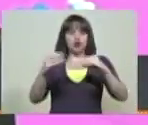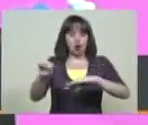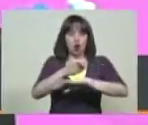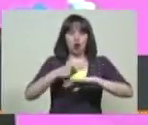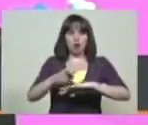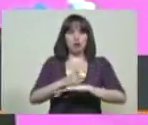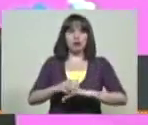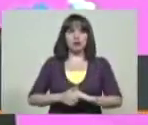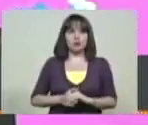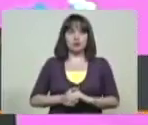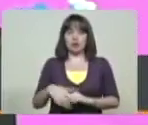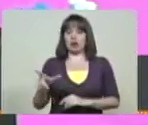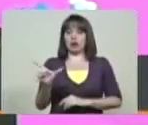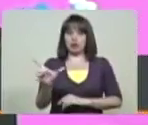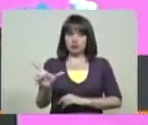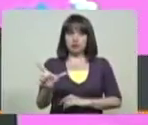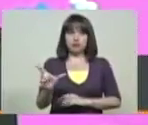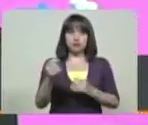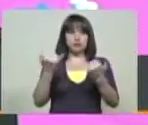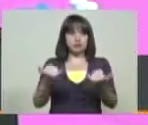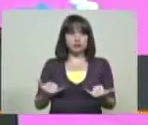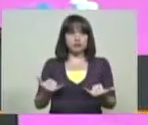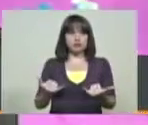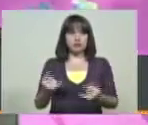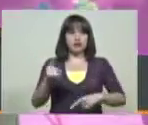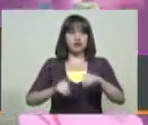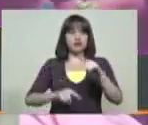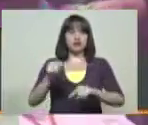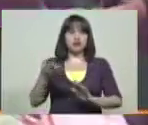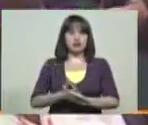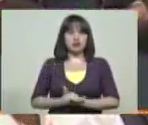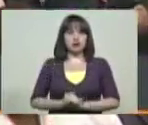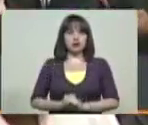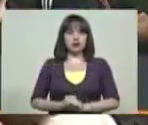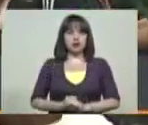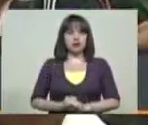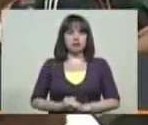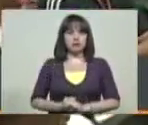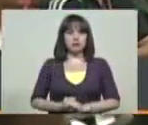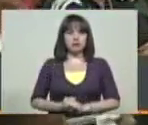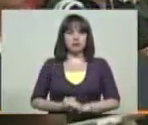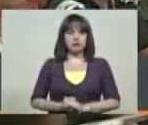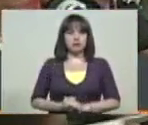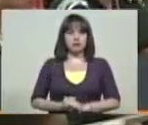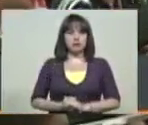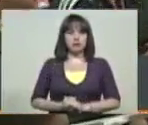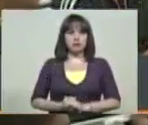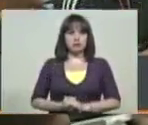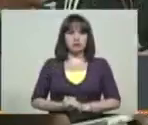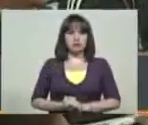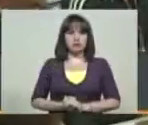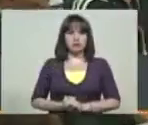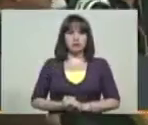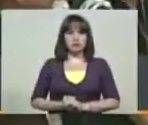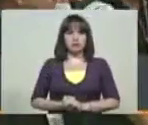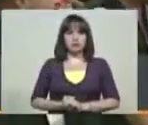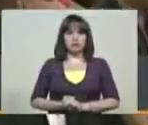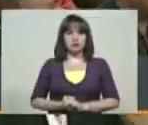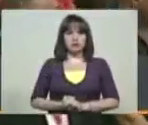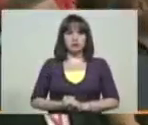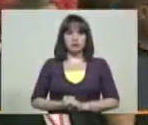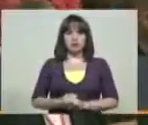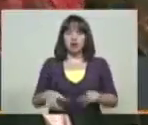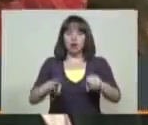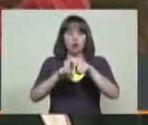este partido compañero taller o presidente está con usted y aquí saldremos todo fortalecido en